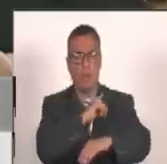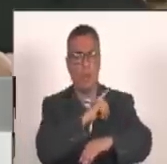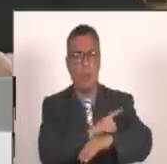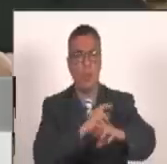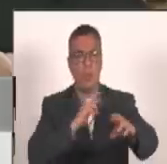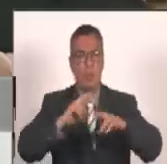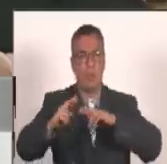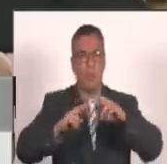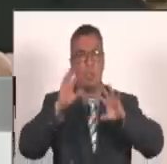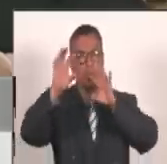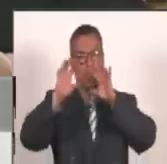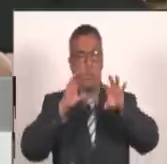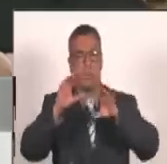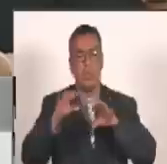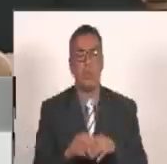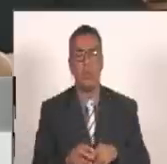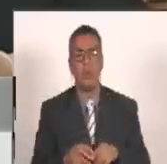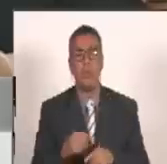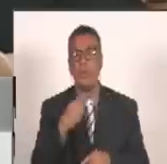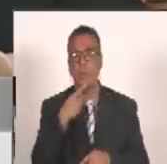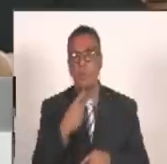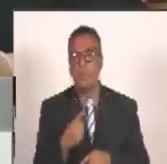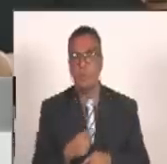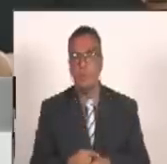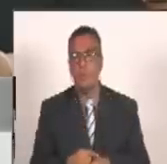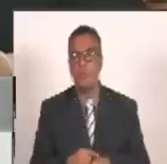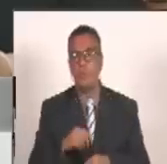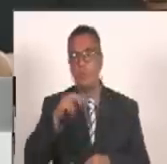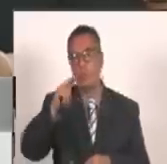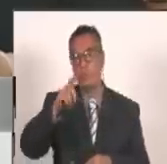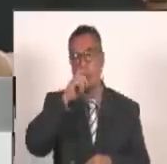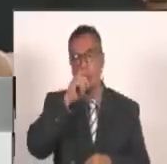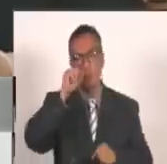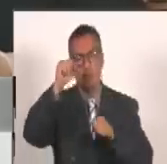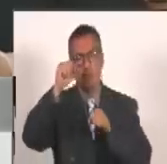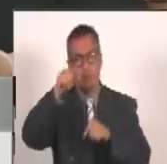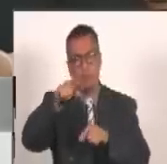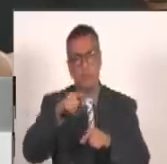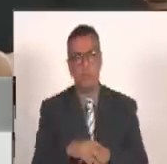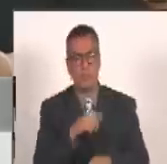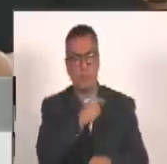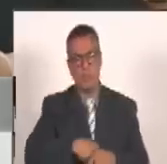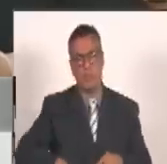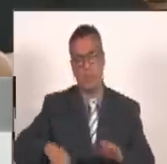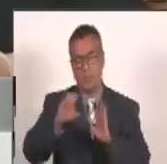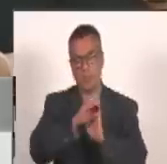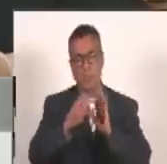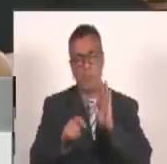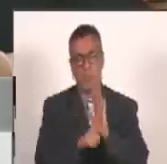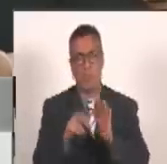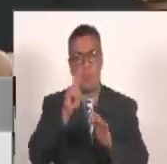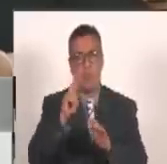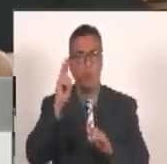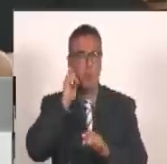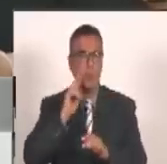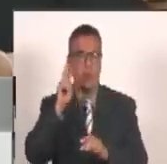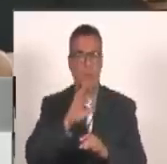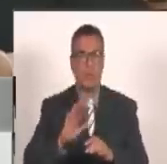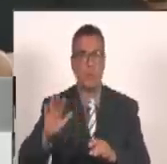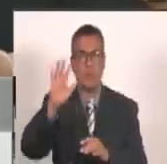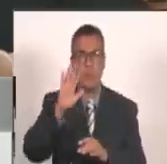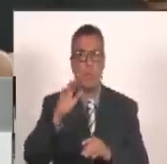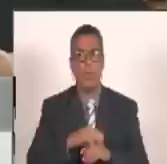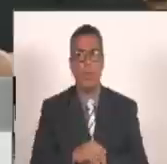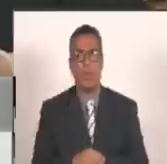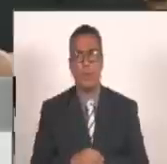Popular para Relaciones Exteriores, mediante la cual el ciudadano Nicolás Maduro Moros, presidente constitucional de la República Bolivariana